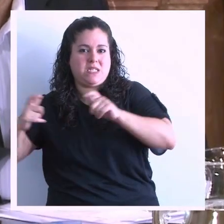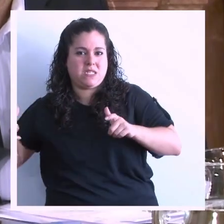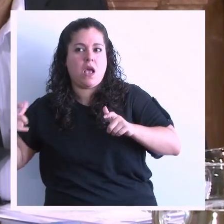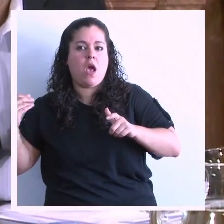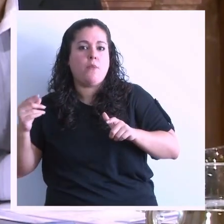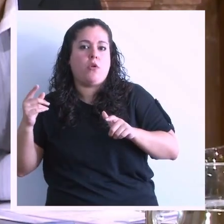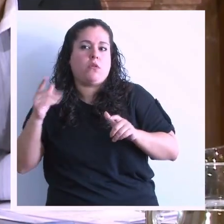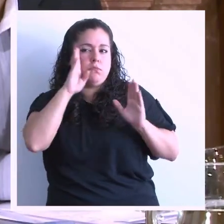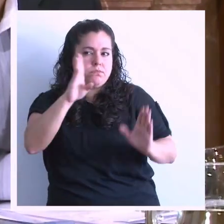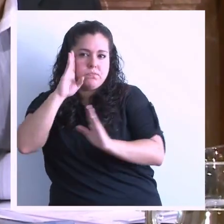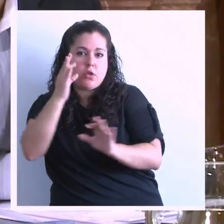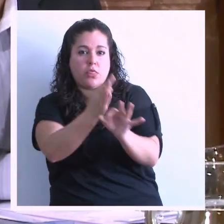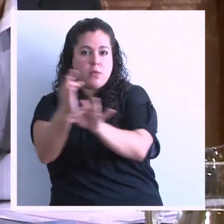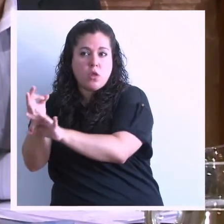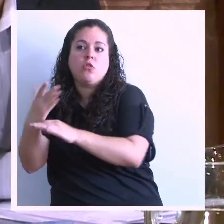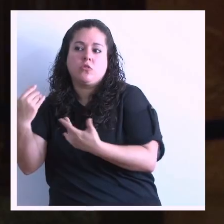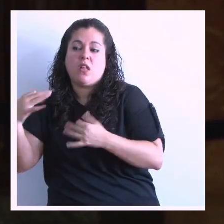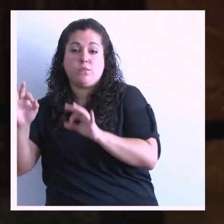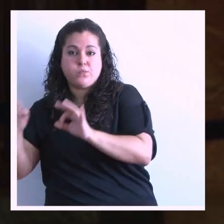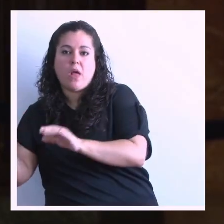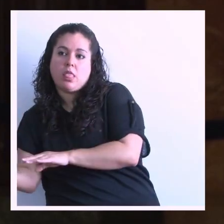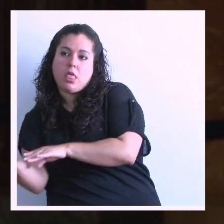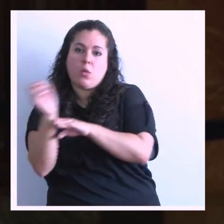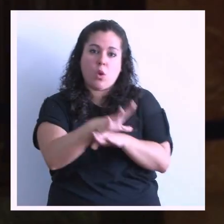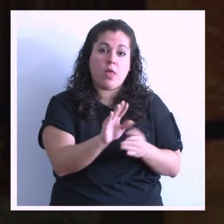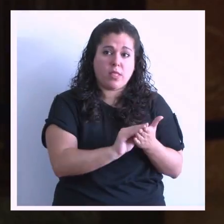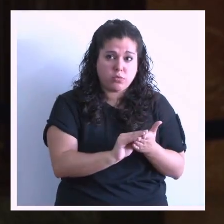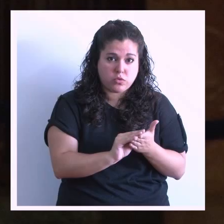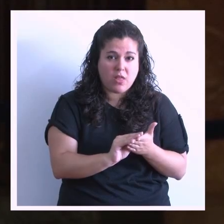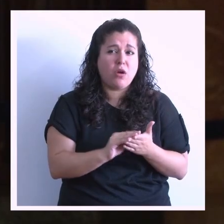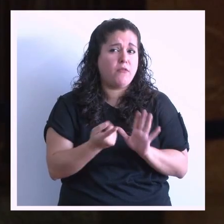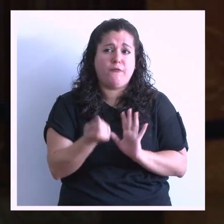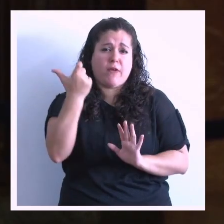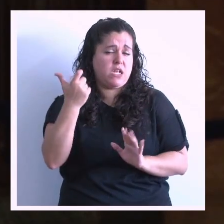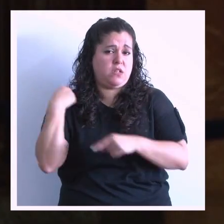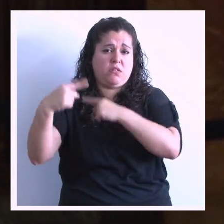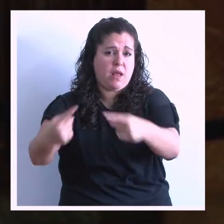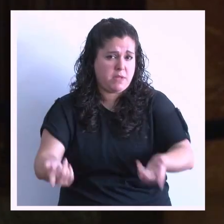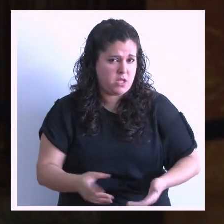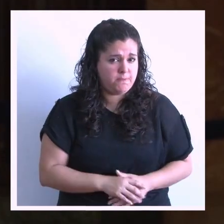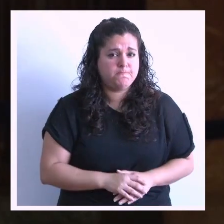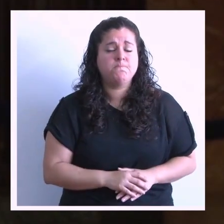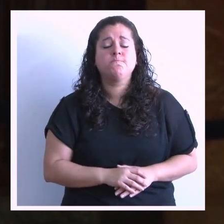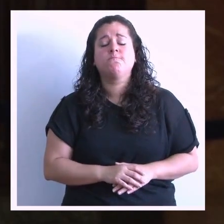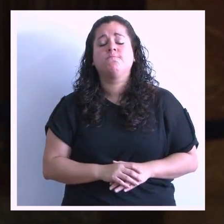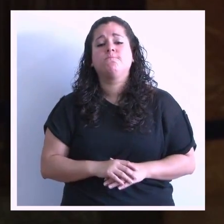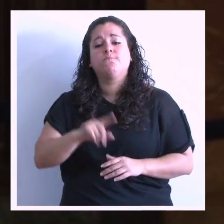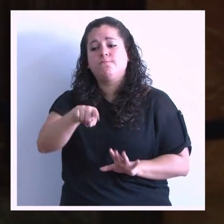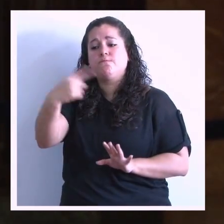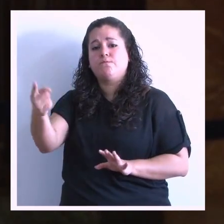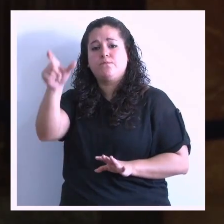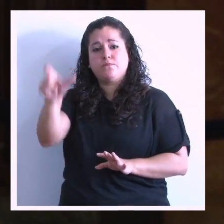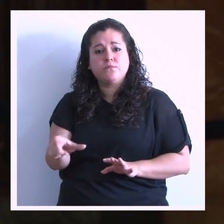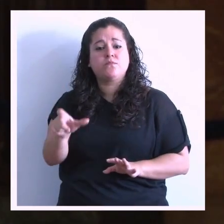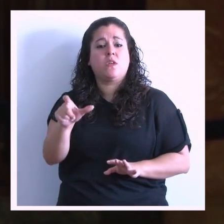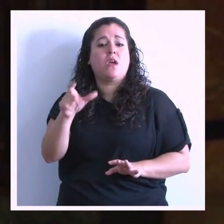es que si bien estaba, digamos, sigue vigente el plan para una garrafa para todos,